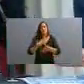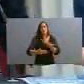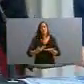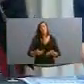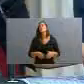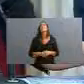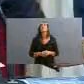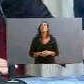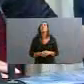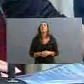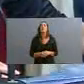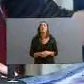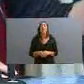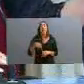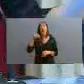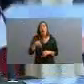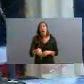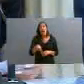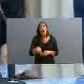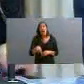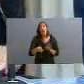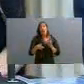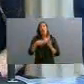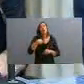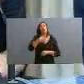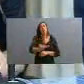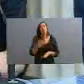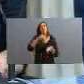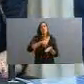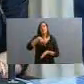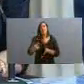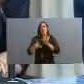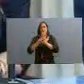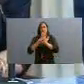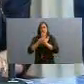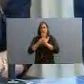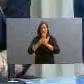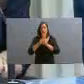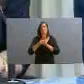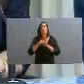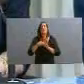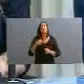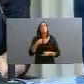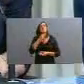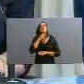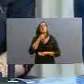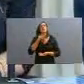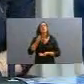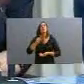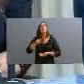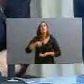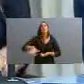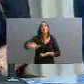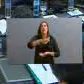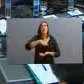enviar una ley que tiene que ver con la transparencia total del poder público y